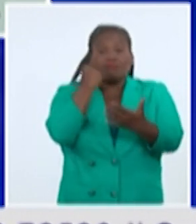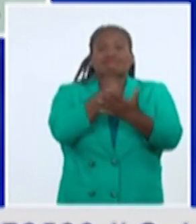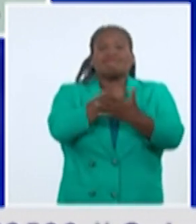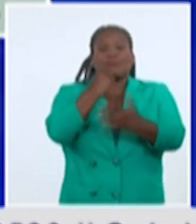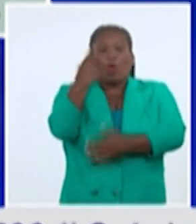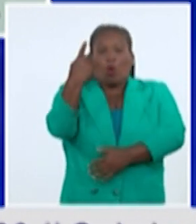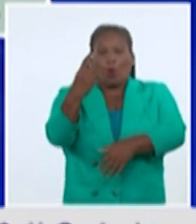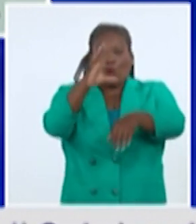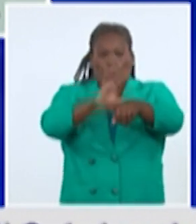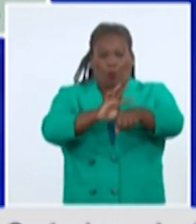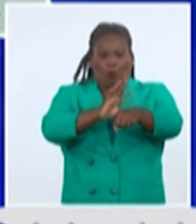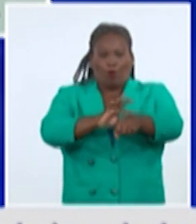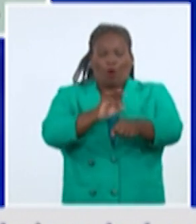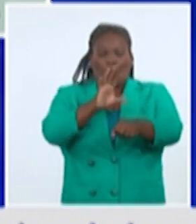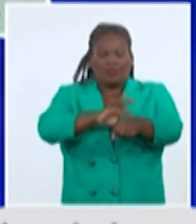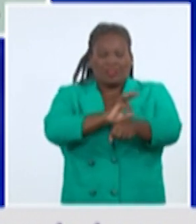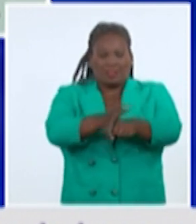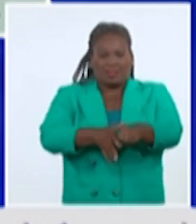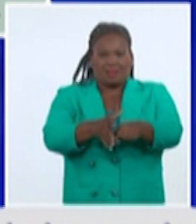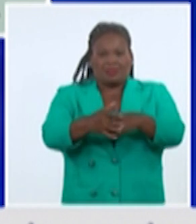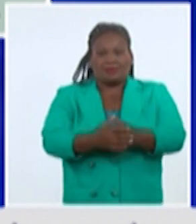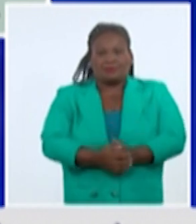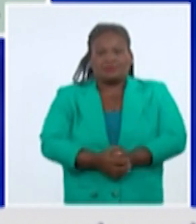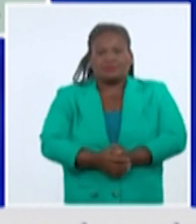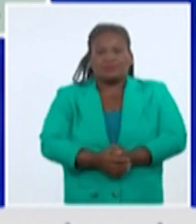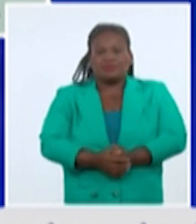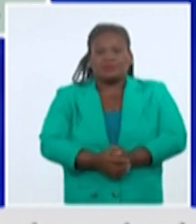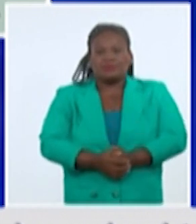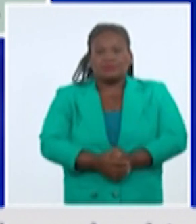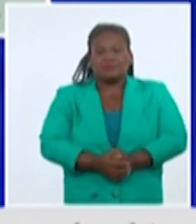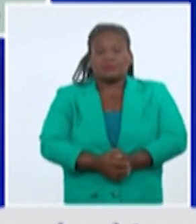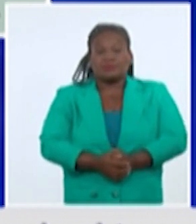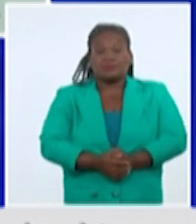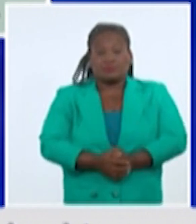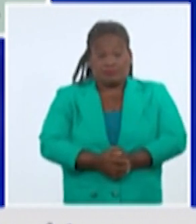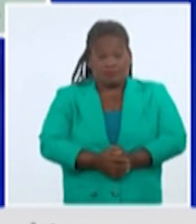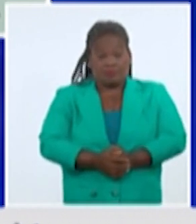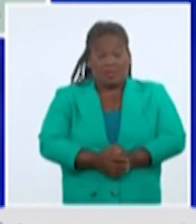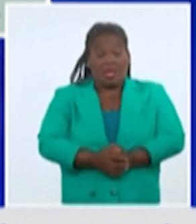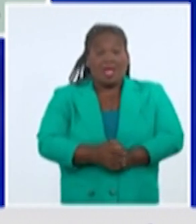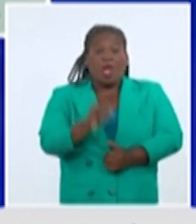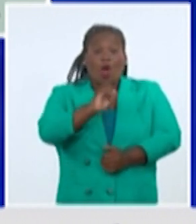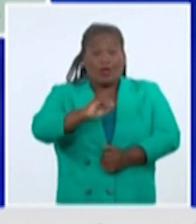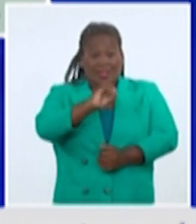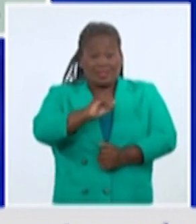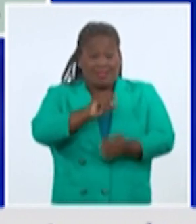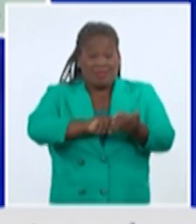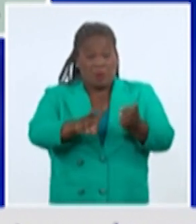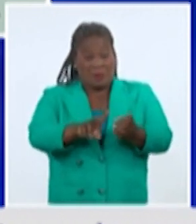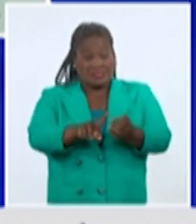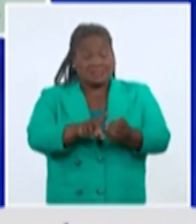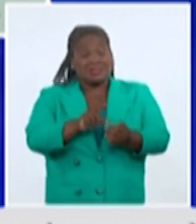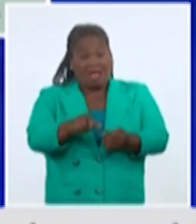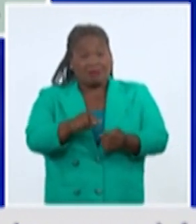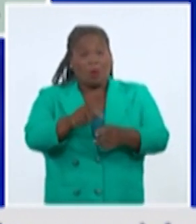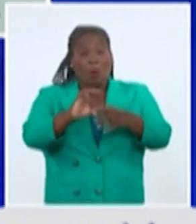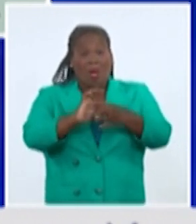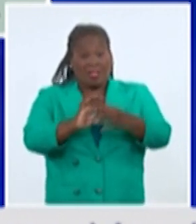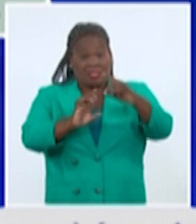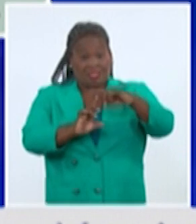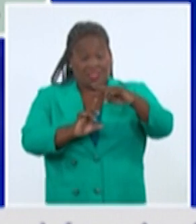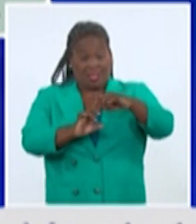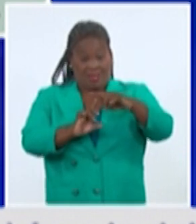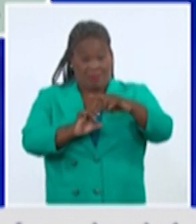enfermo de COVID-19. La más oriental de nuestras provincias, Guantánamo, hoy con 45